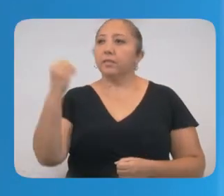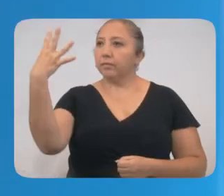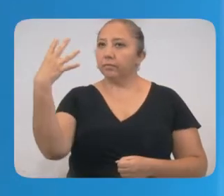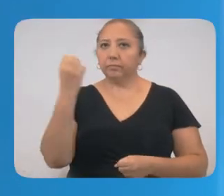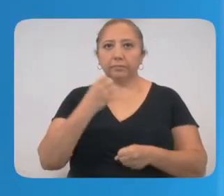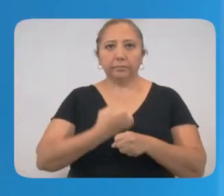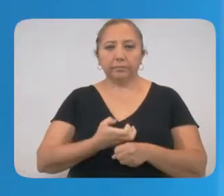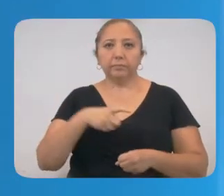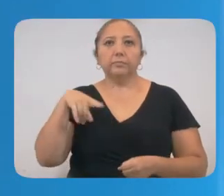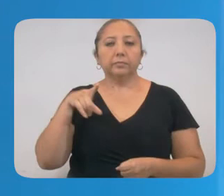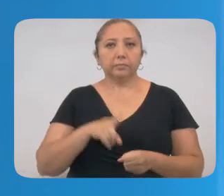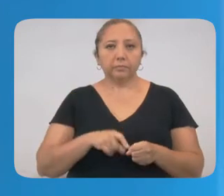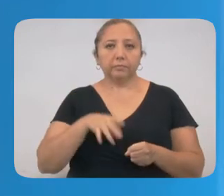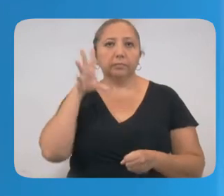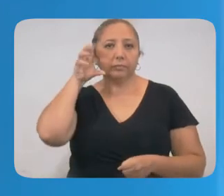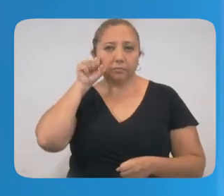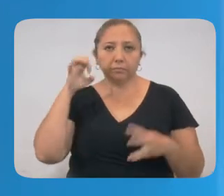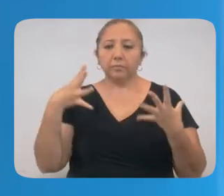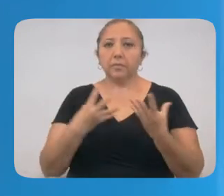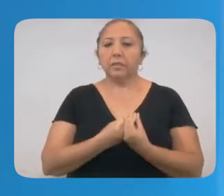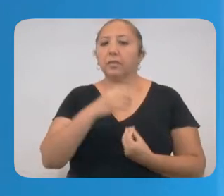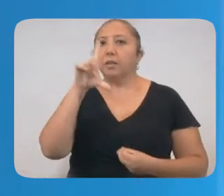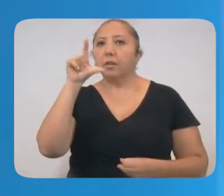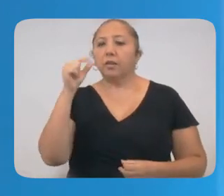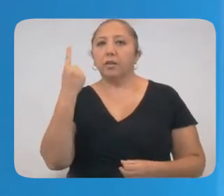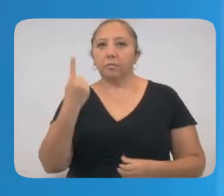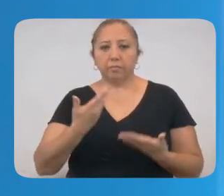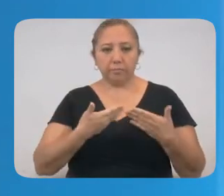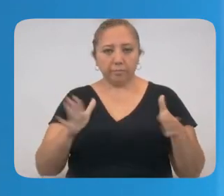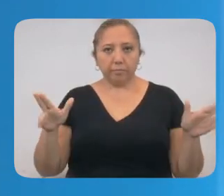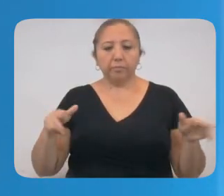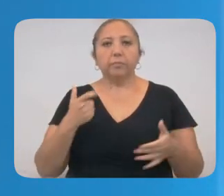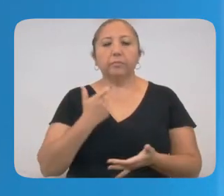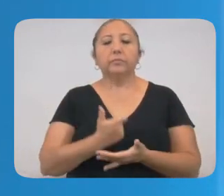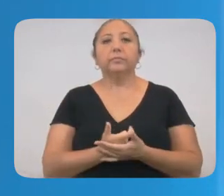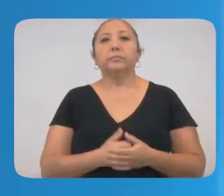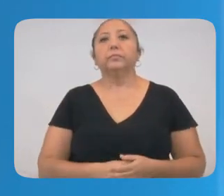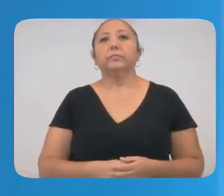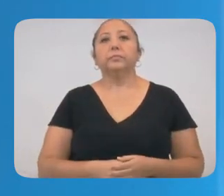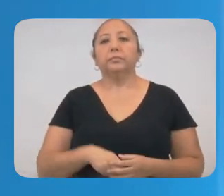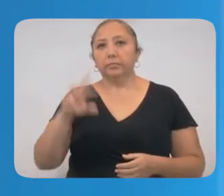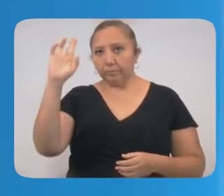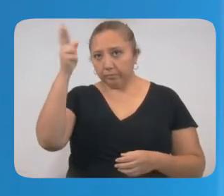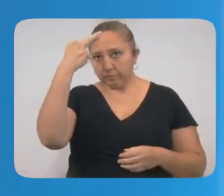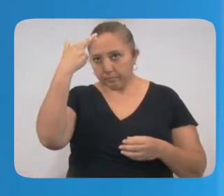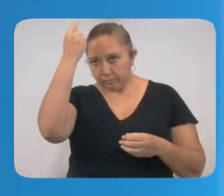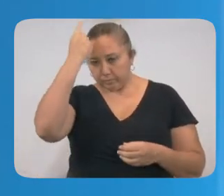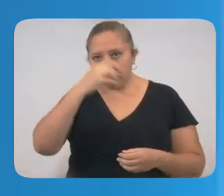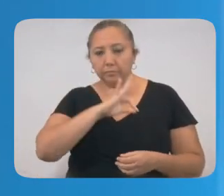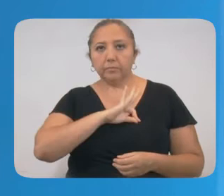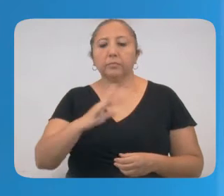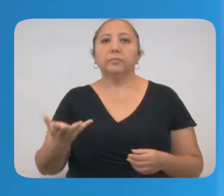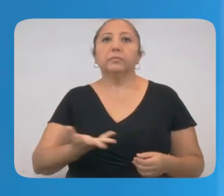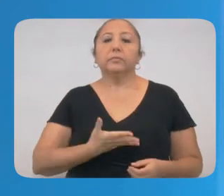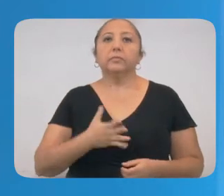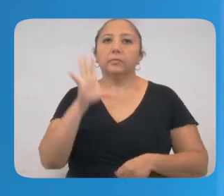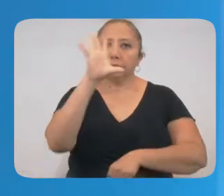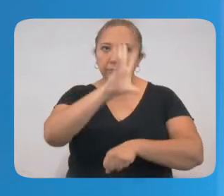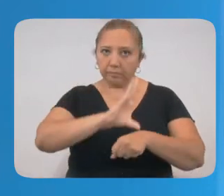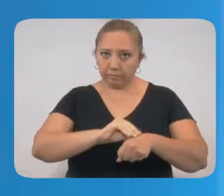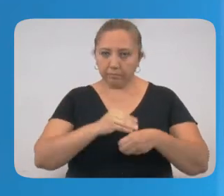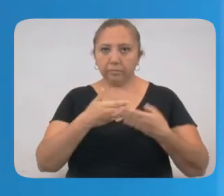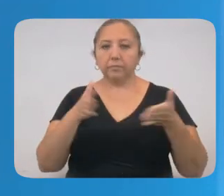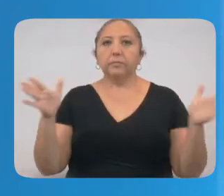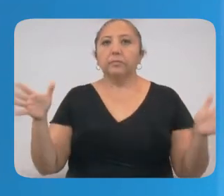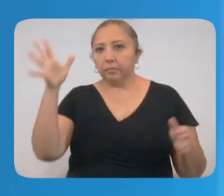en naranja. Estamos en la ola 1 de la reapertura económica. Les recordamos que para poder contar con permiso de reapertura, de acuerdo